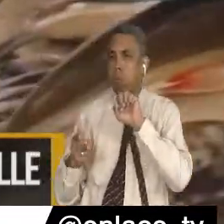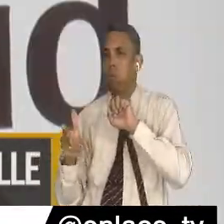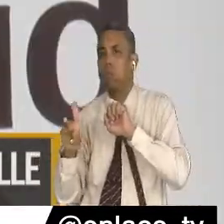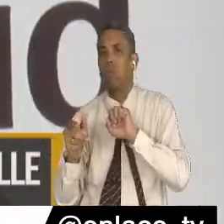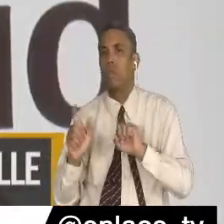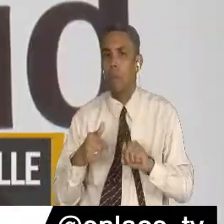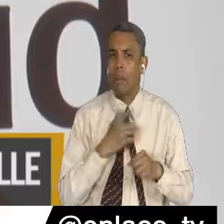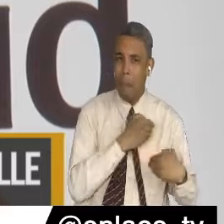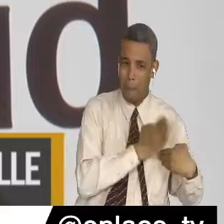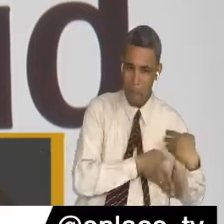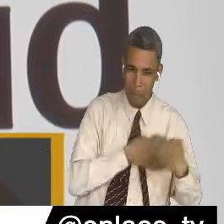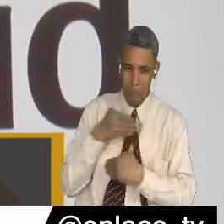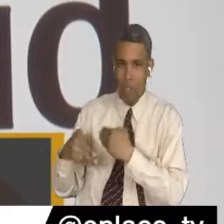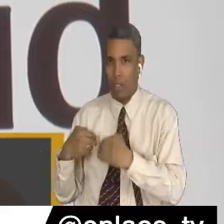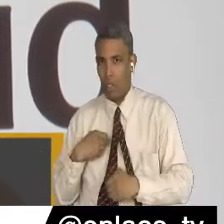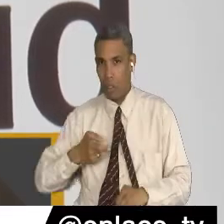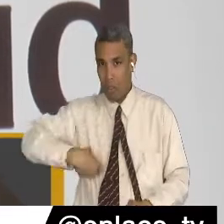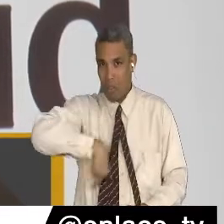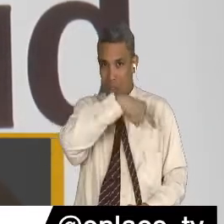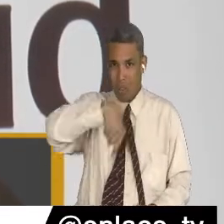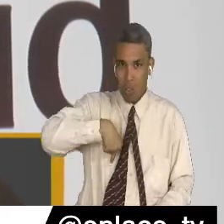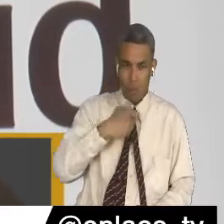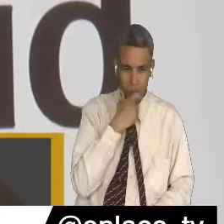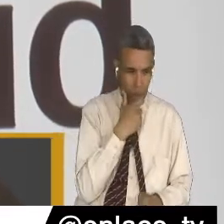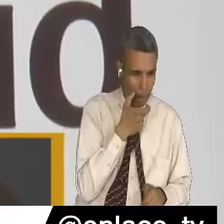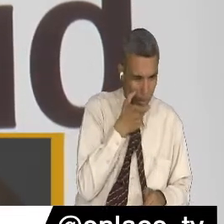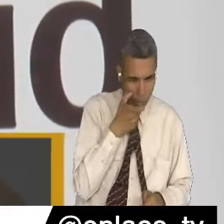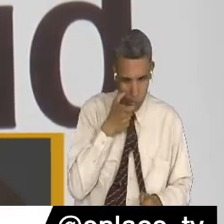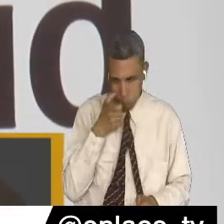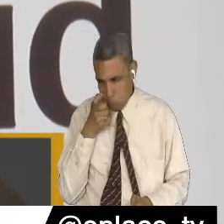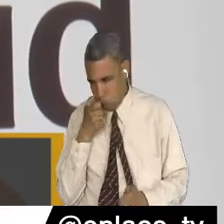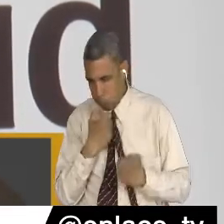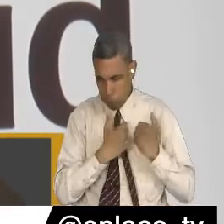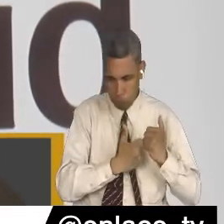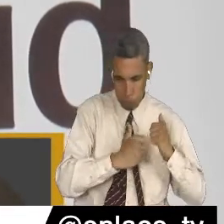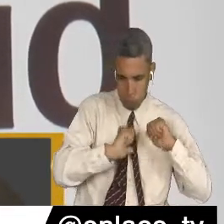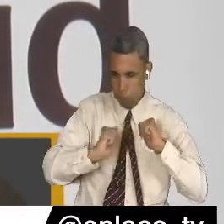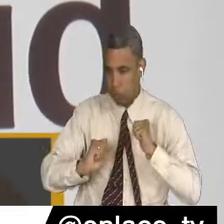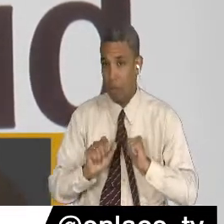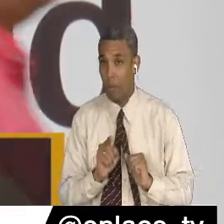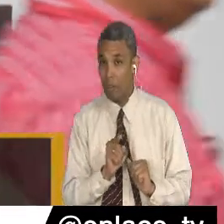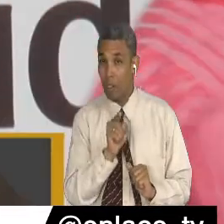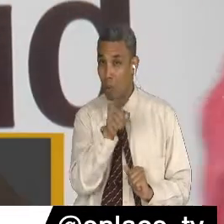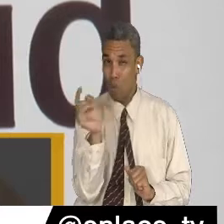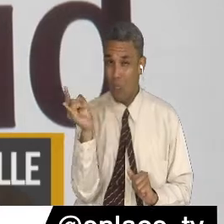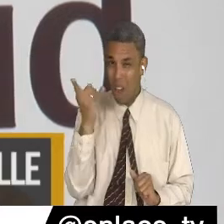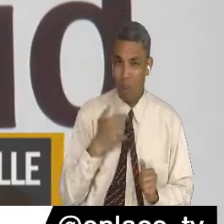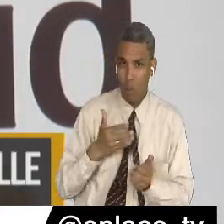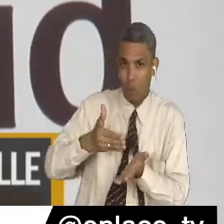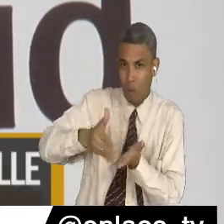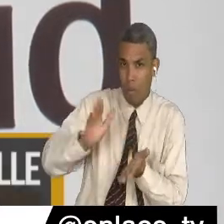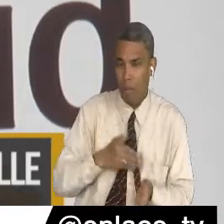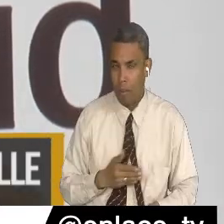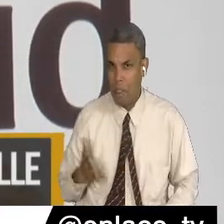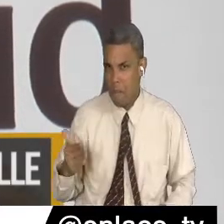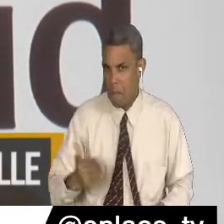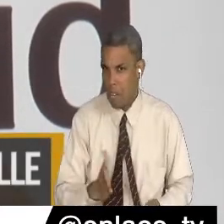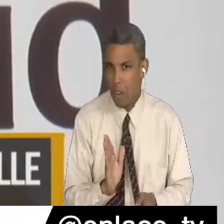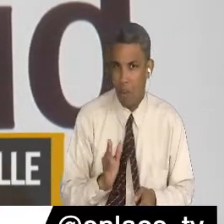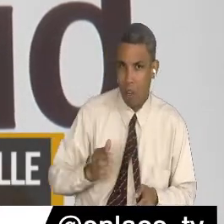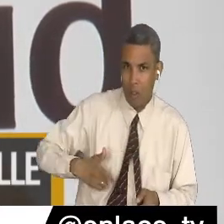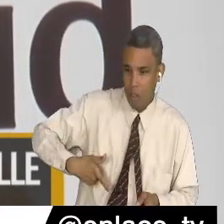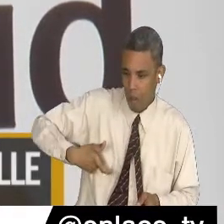avecina. Cualquier irregularidad, de pronto con respecto a la calidad de algún producto, hacérnoslo saber a la Secretaría Local de Salud para